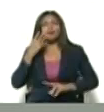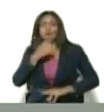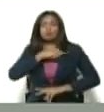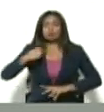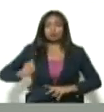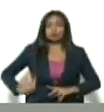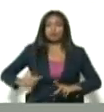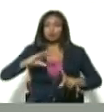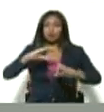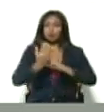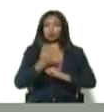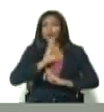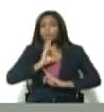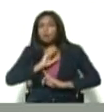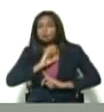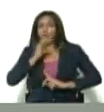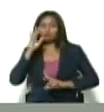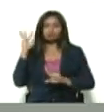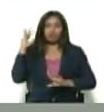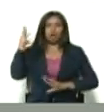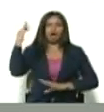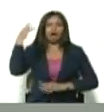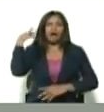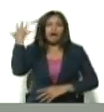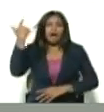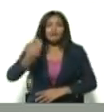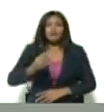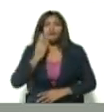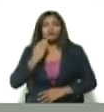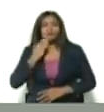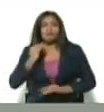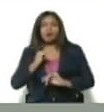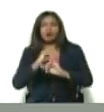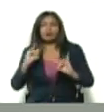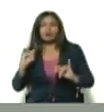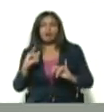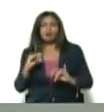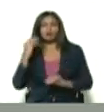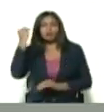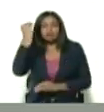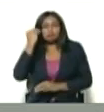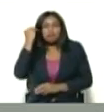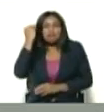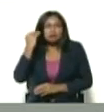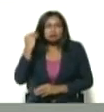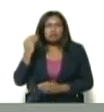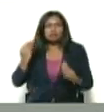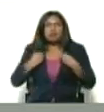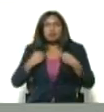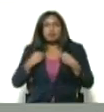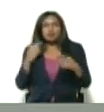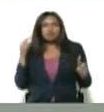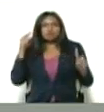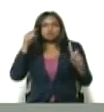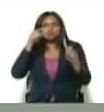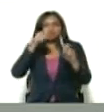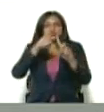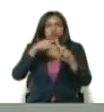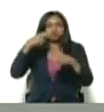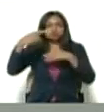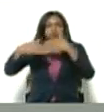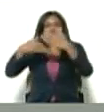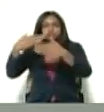su cultura milenaria de la comunidad, de la visión holística de la vida, de la visión circular del